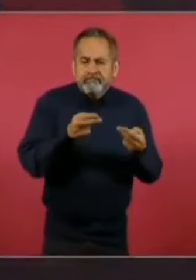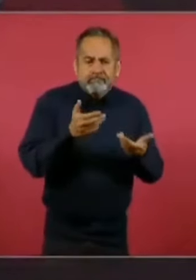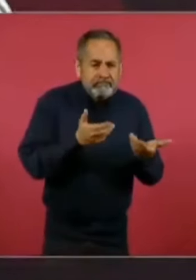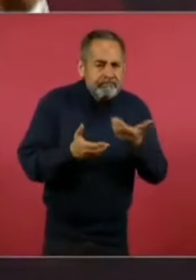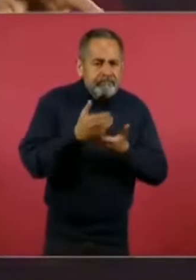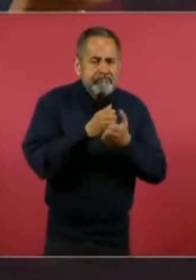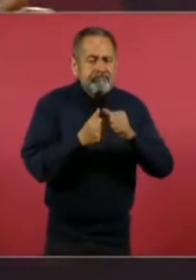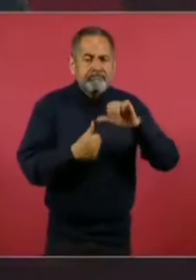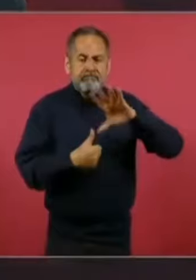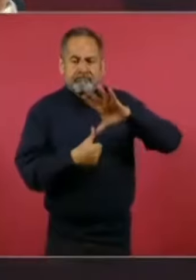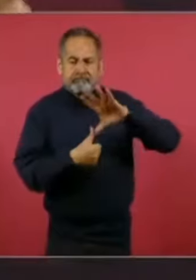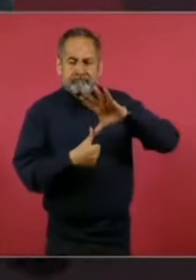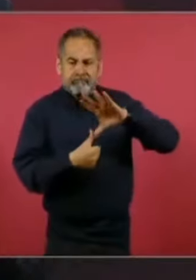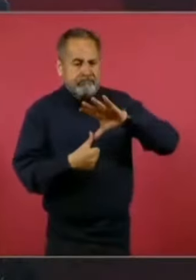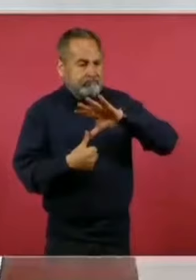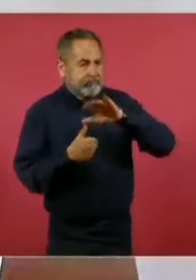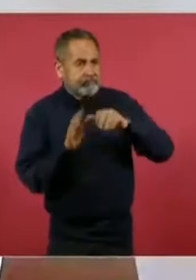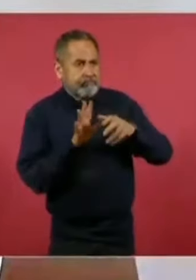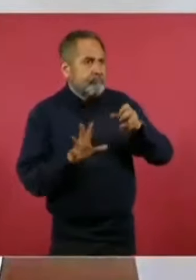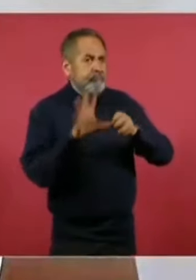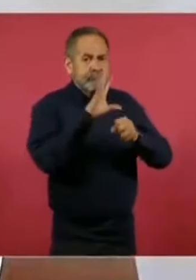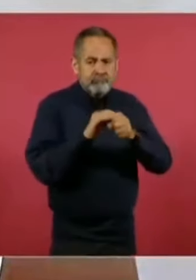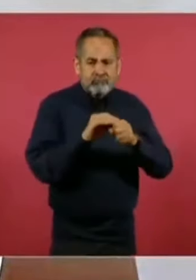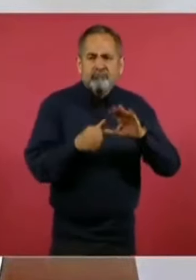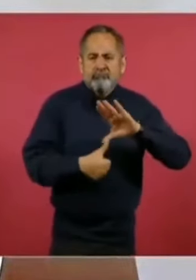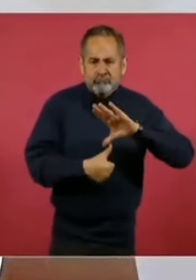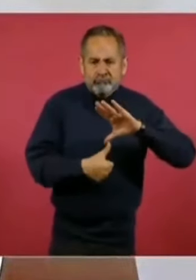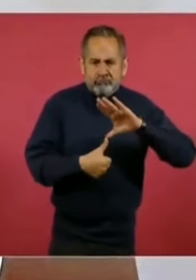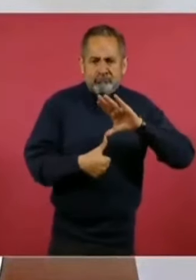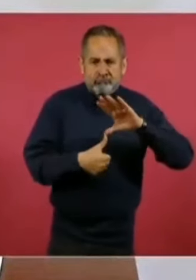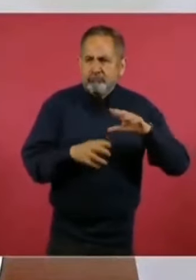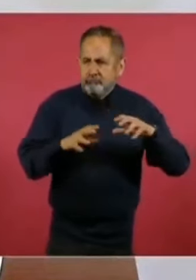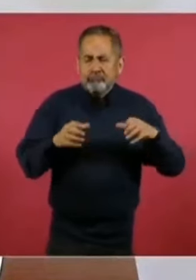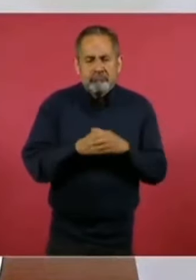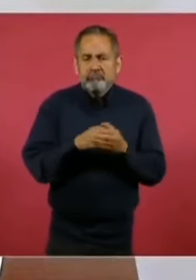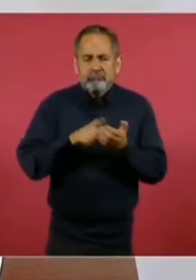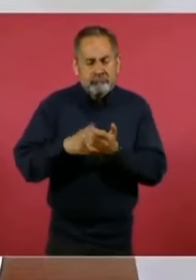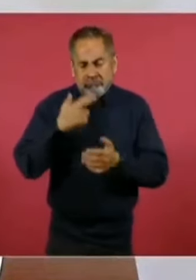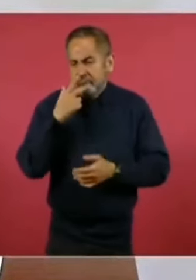como región económica comercial América del Norte.